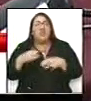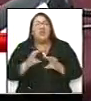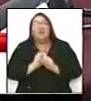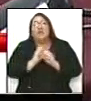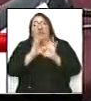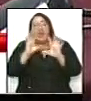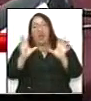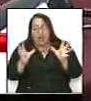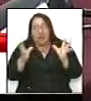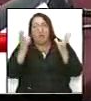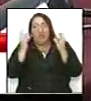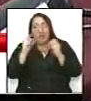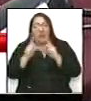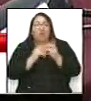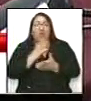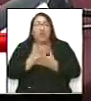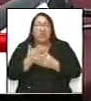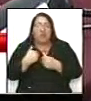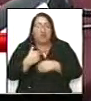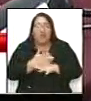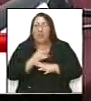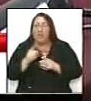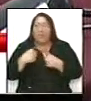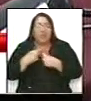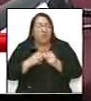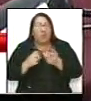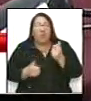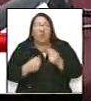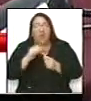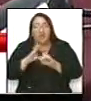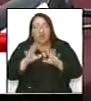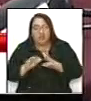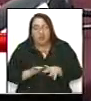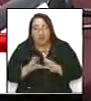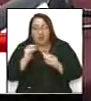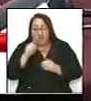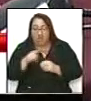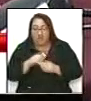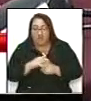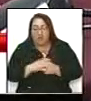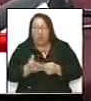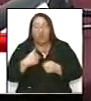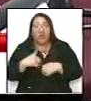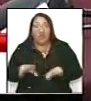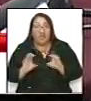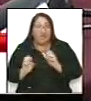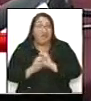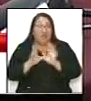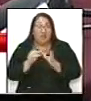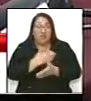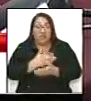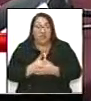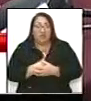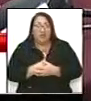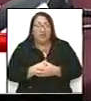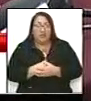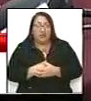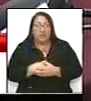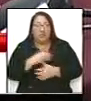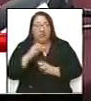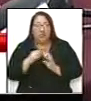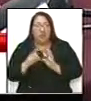clarísimo. Y uno de los problemas que tuvimos es que no teníamos clara cuál era la redacción. Por eso, cuando ya se aclaró, presidente, el proyecto de